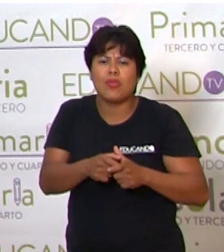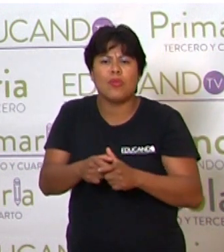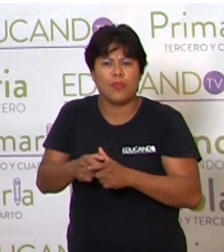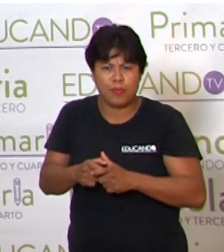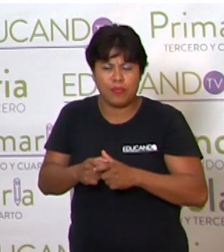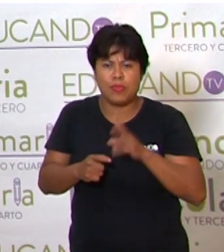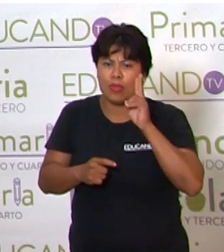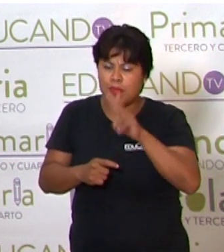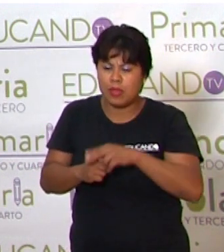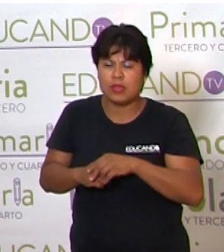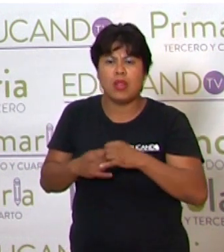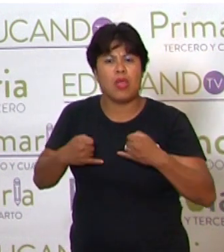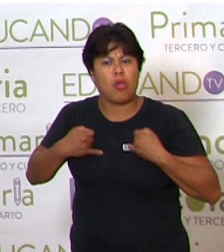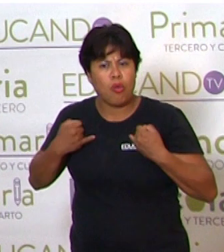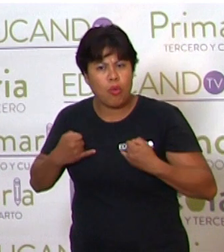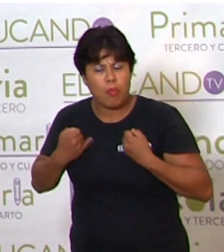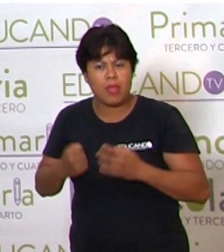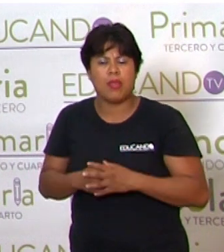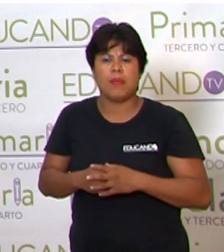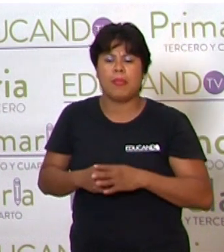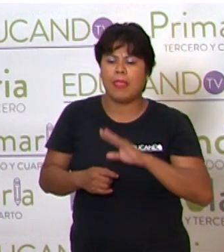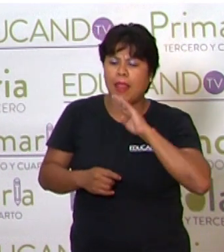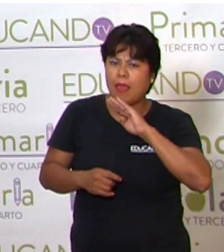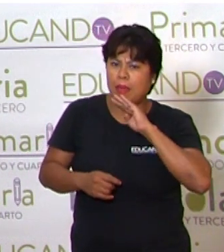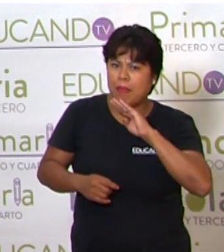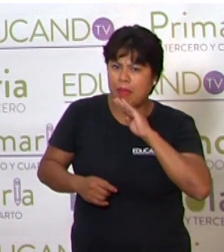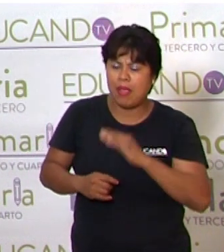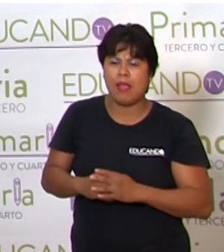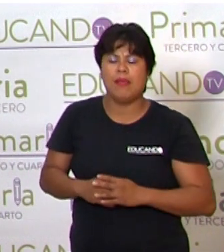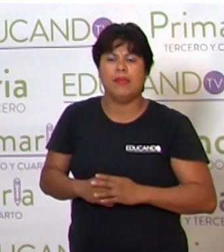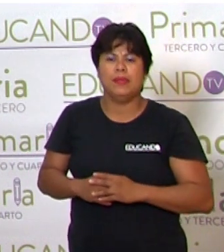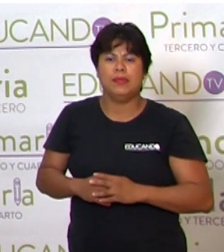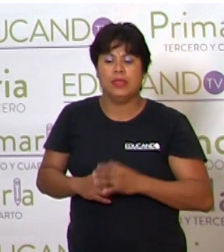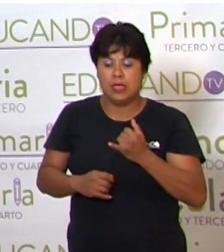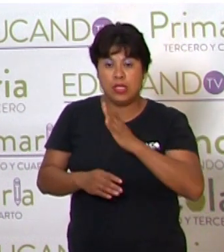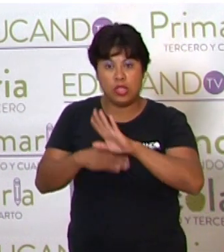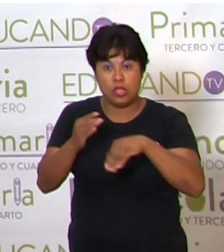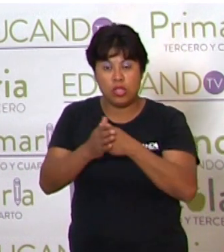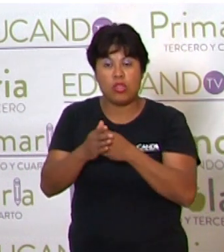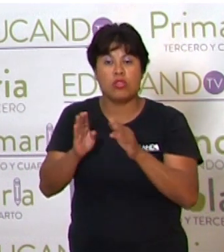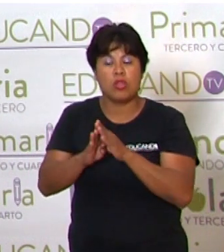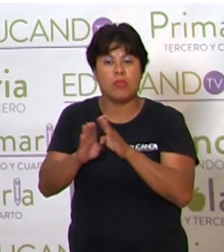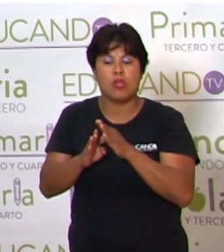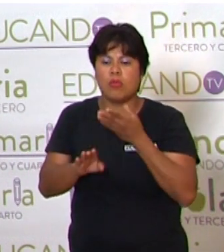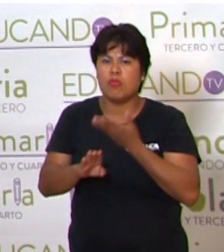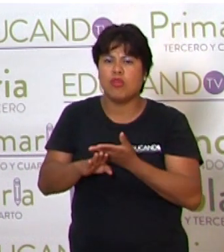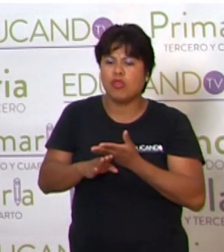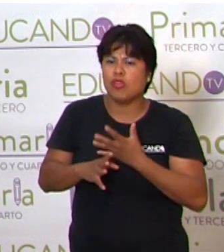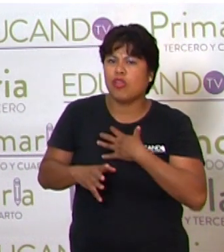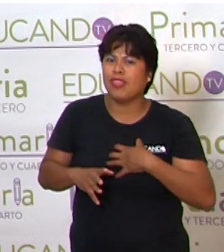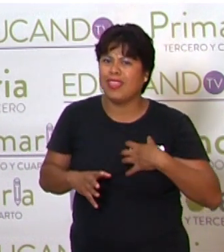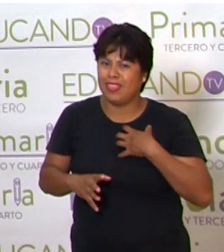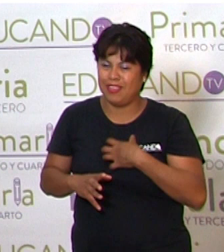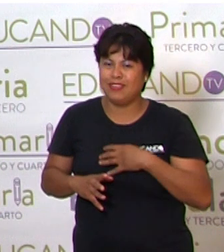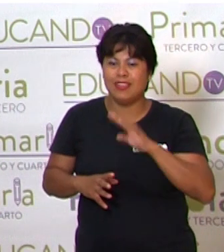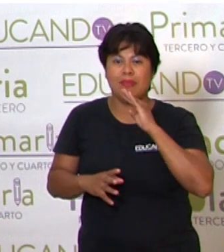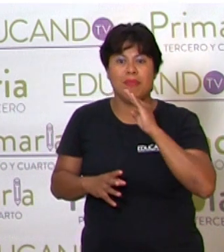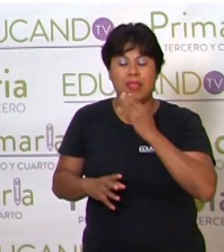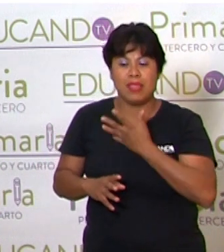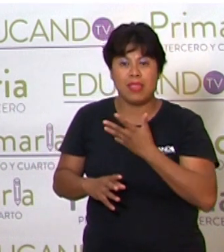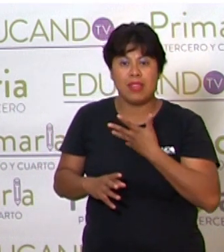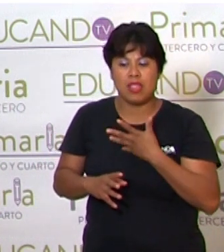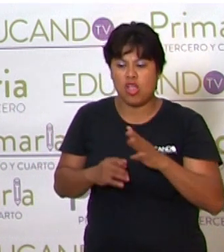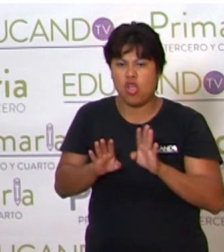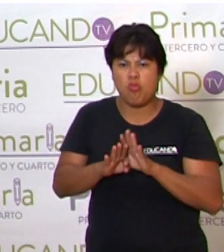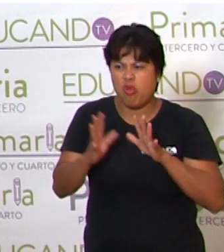pequeño. Vemos al joven, a la mamá, y todos como que muy aguerridos. Si se dan cuenta, la mamá